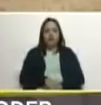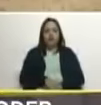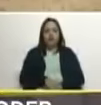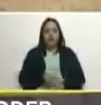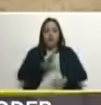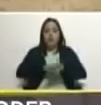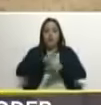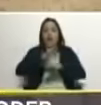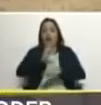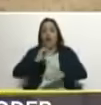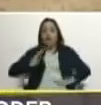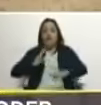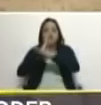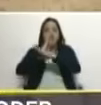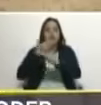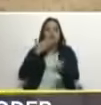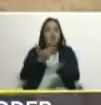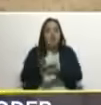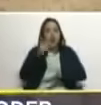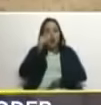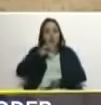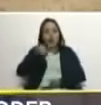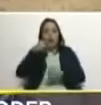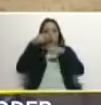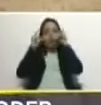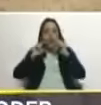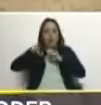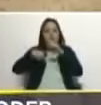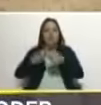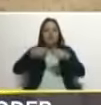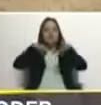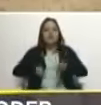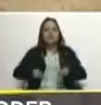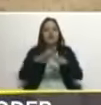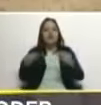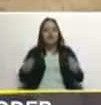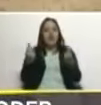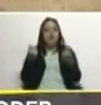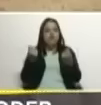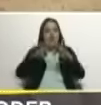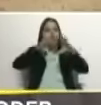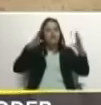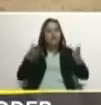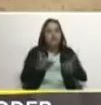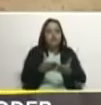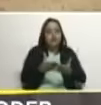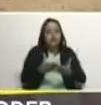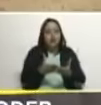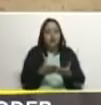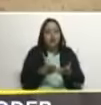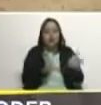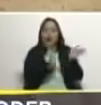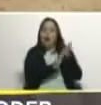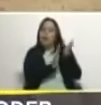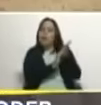sanciones pedidas por Julio Borges que congelaron todas las cuentas en el mundo, con el aplauso